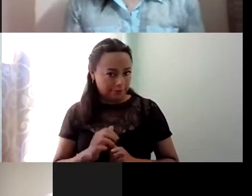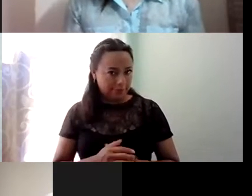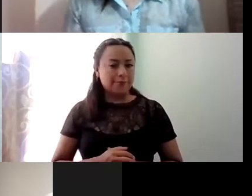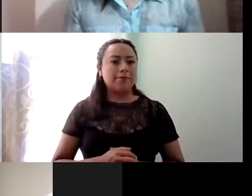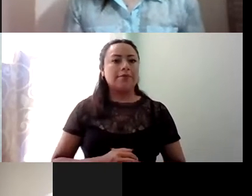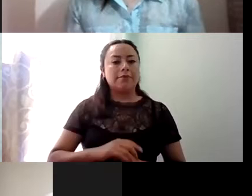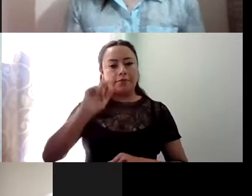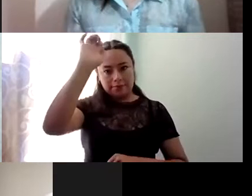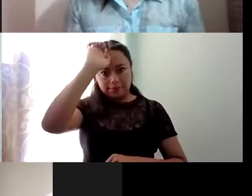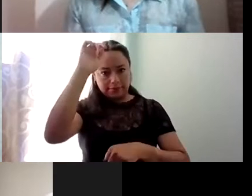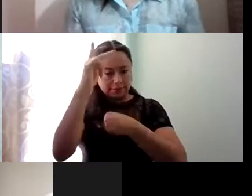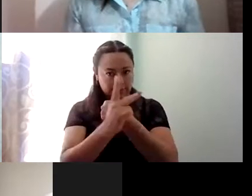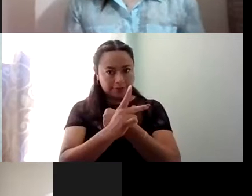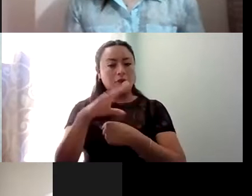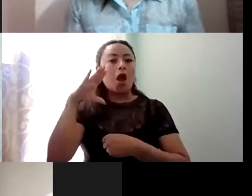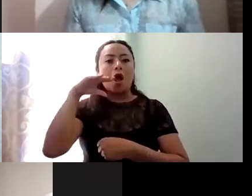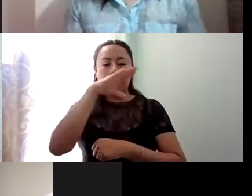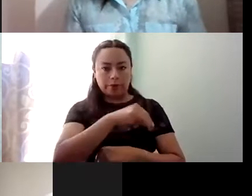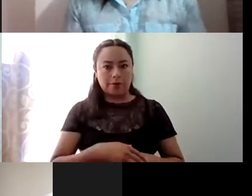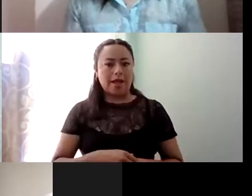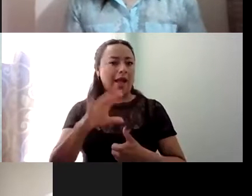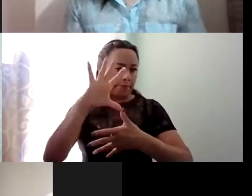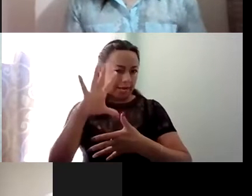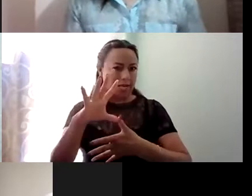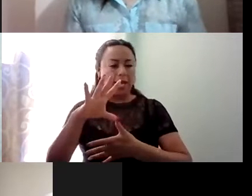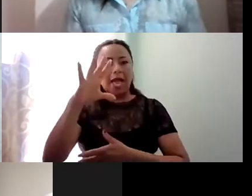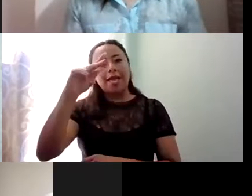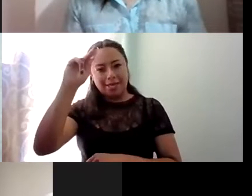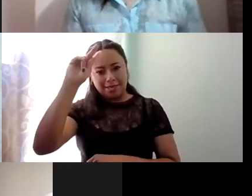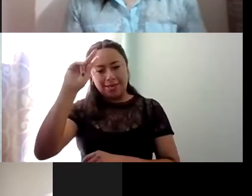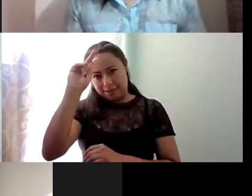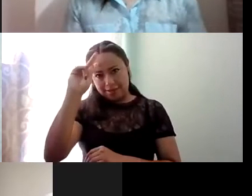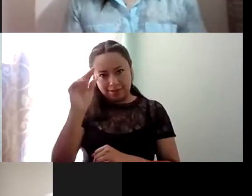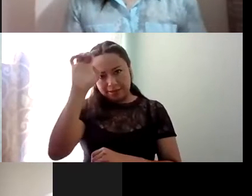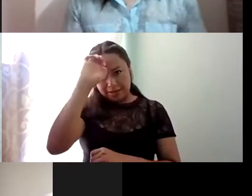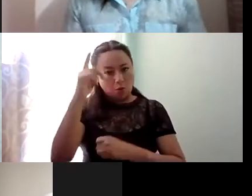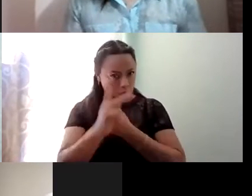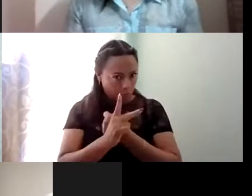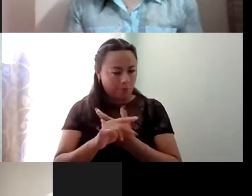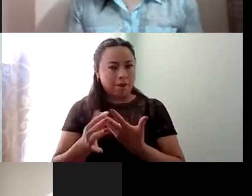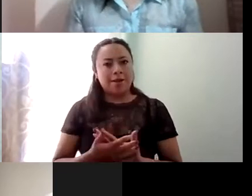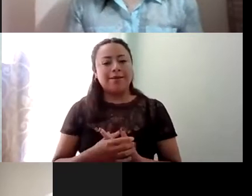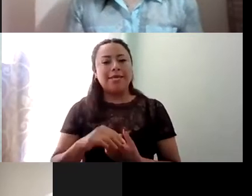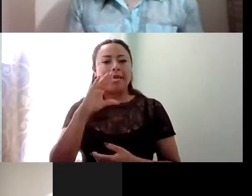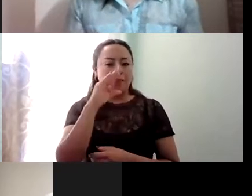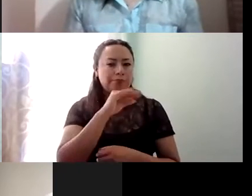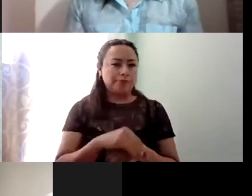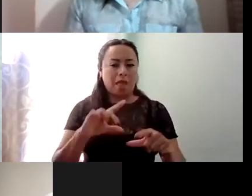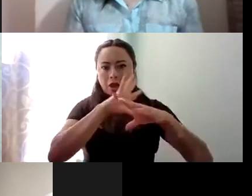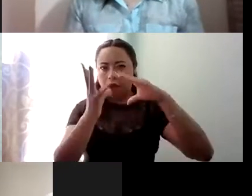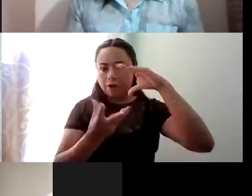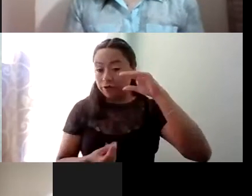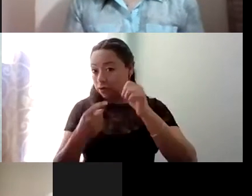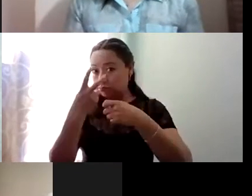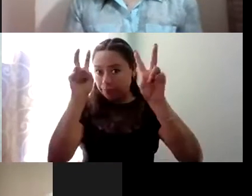africano. Entonces, bueno, esto ha permeado que mi horizonte hermenéutico en las materias de